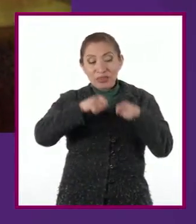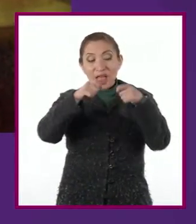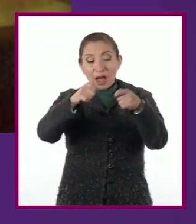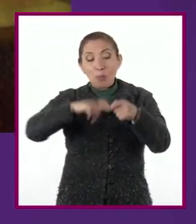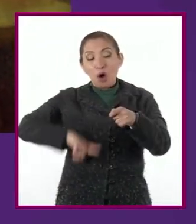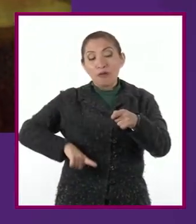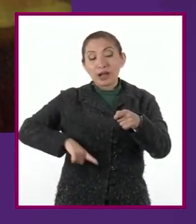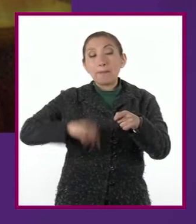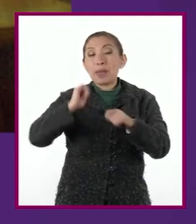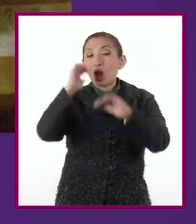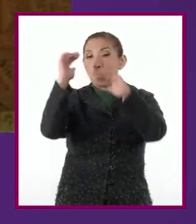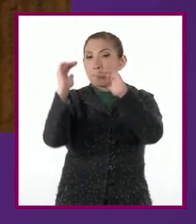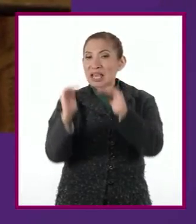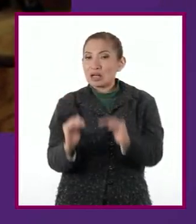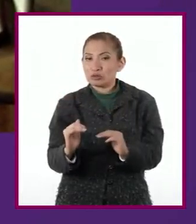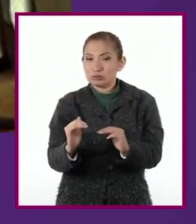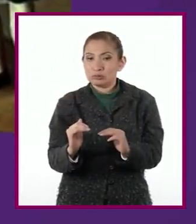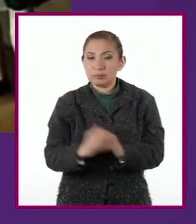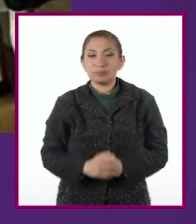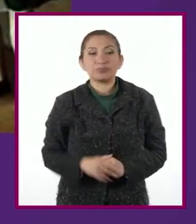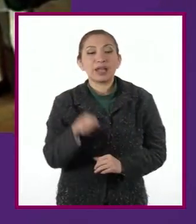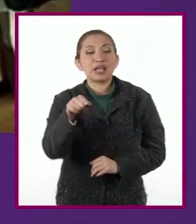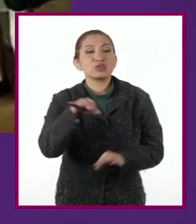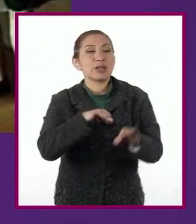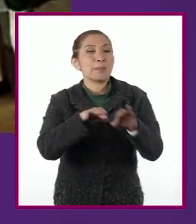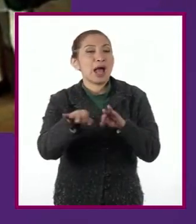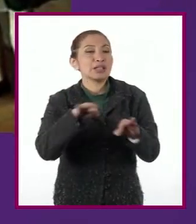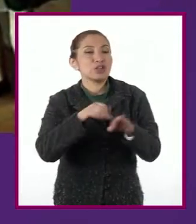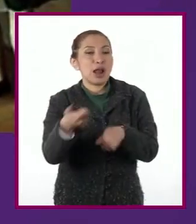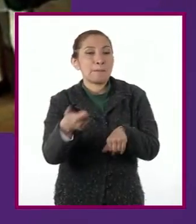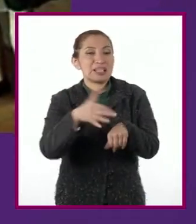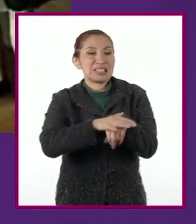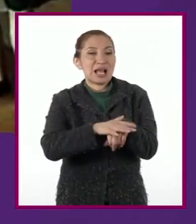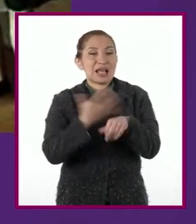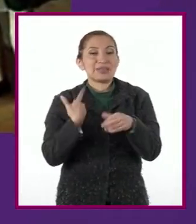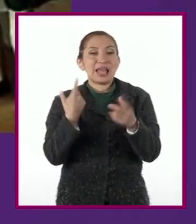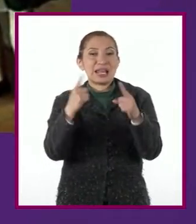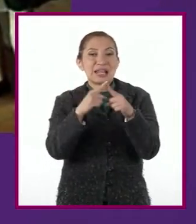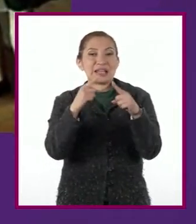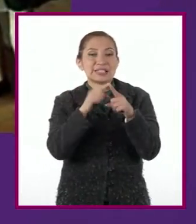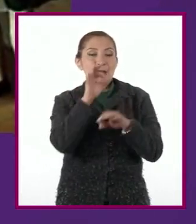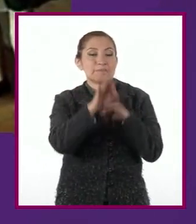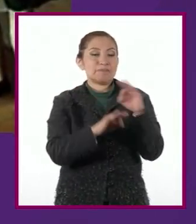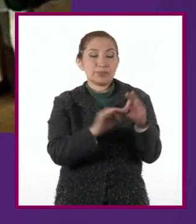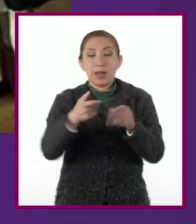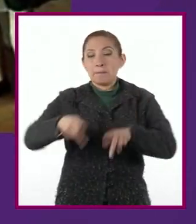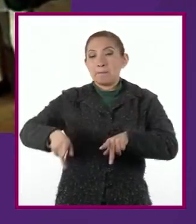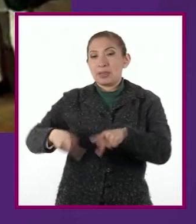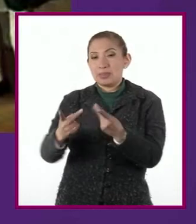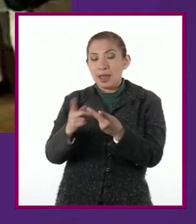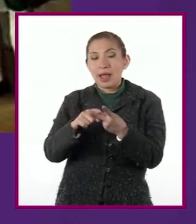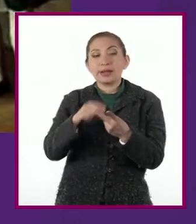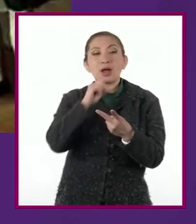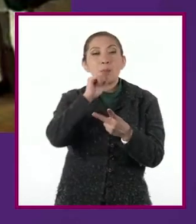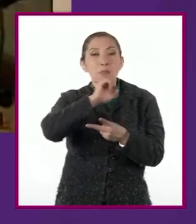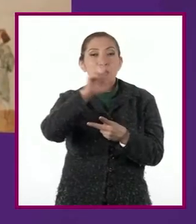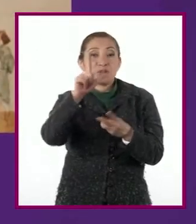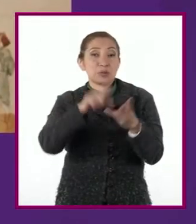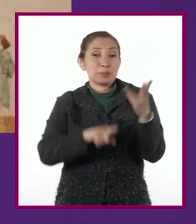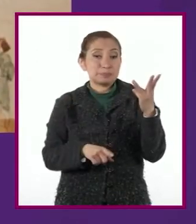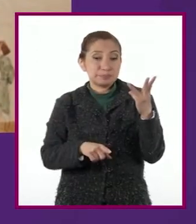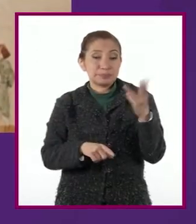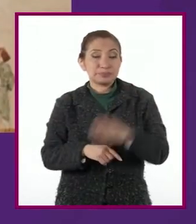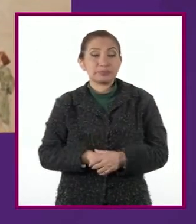públicos pero de menor importancia. Se desempeñaron en la administración eclesiástica, en el comercio y como